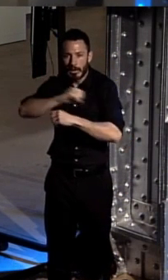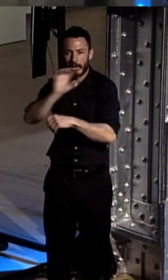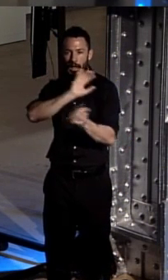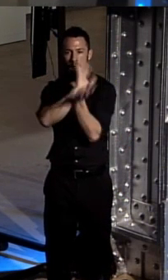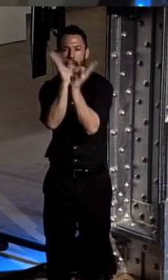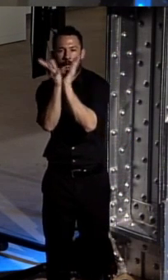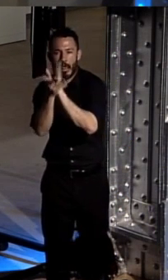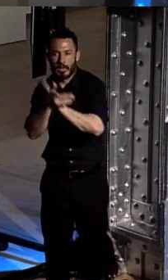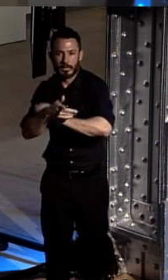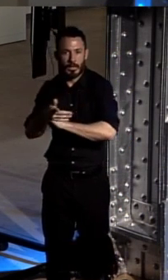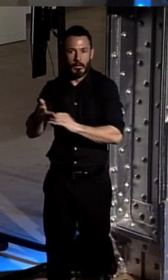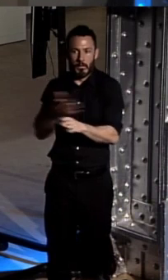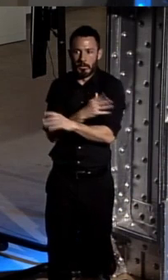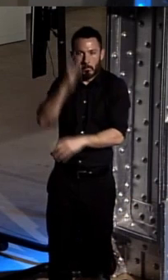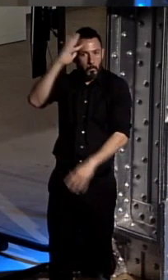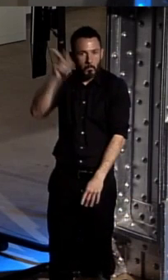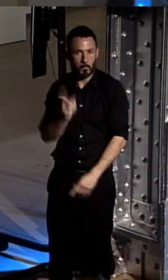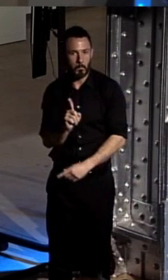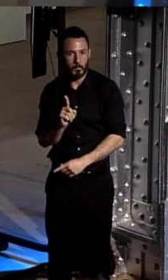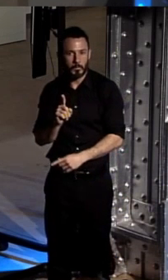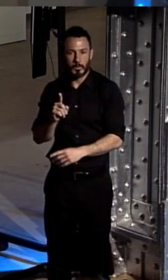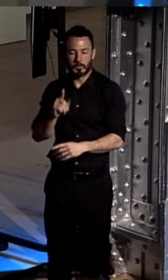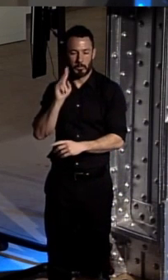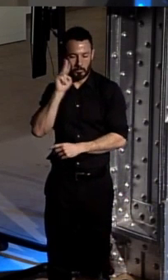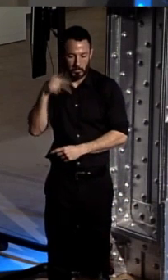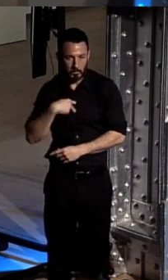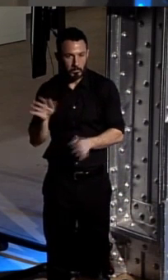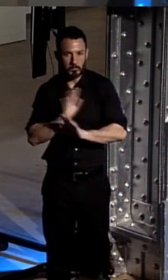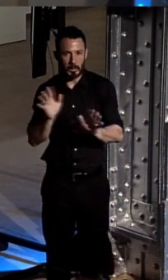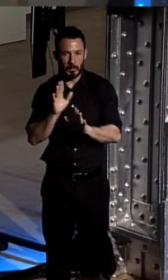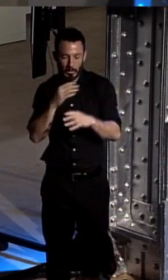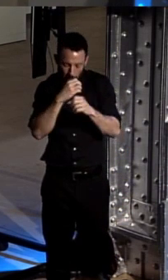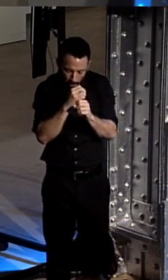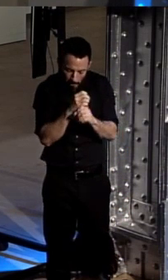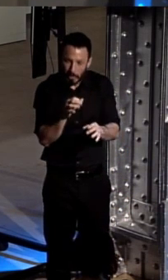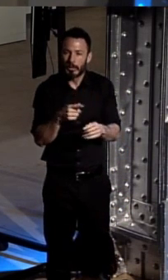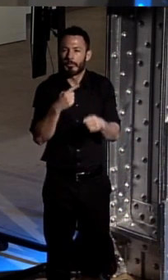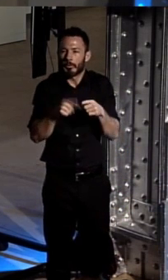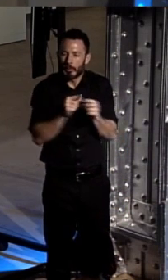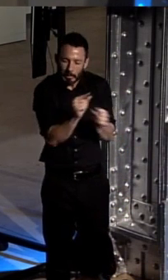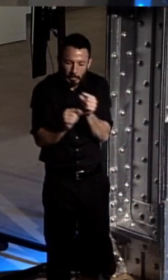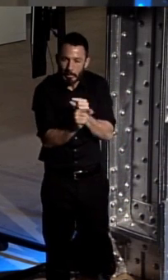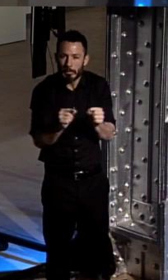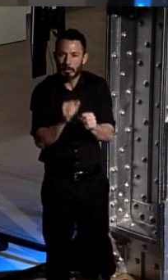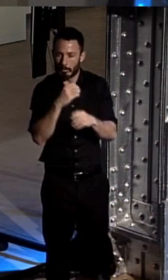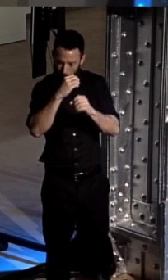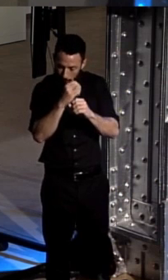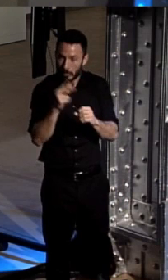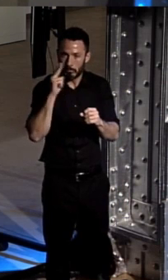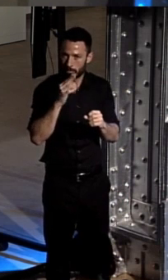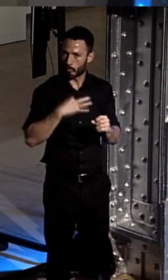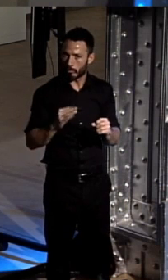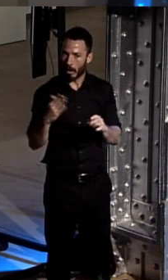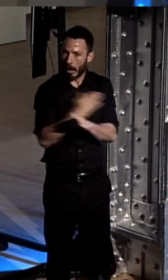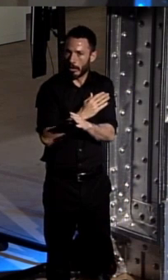lejanas que ni siquiera imaginábamos. Siempre miramos a lo más pequeño de nosotros mismos, pero un día descubrimos un microscopio que nos permitió ver las células de las que estamos constituidos,